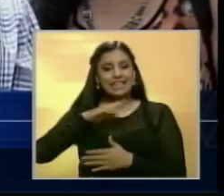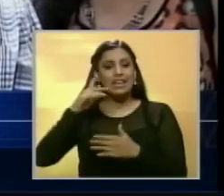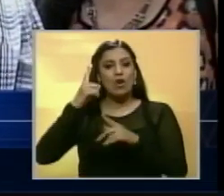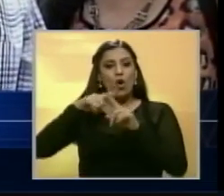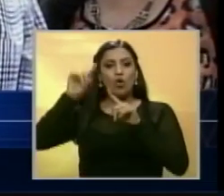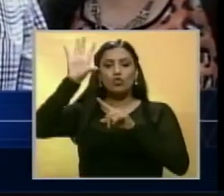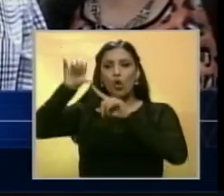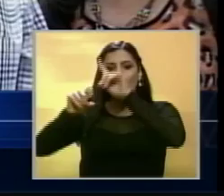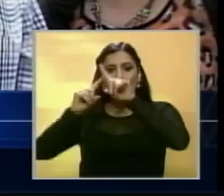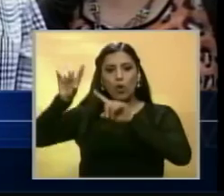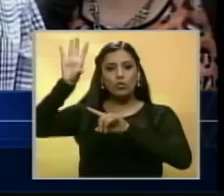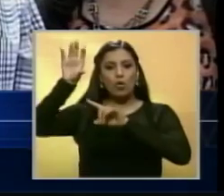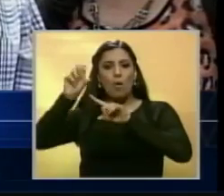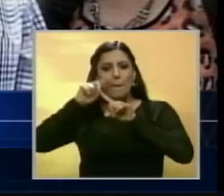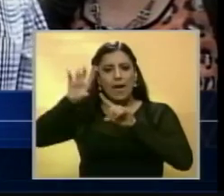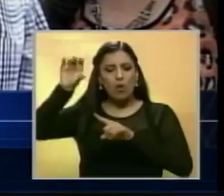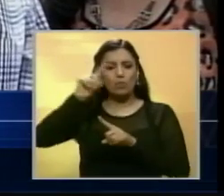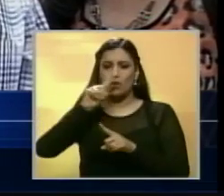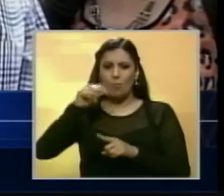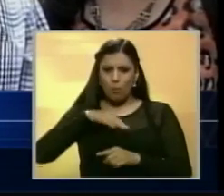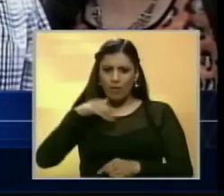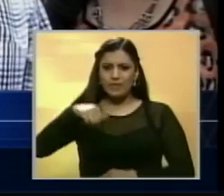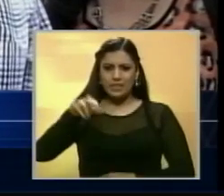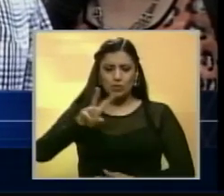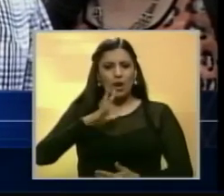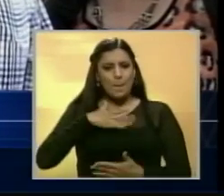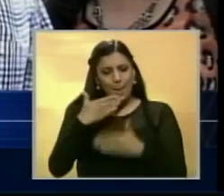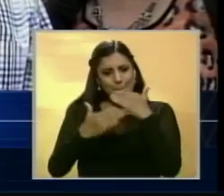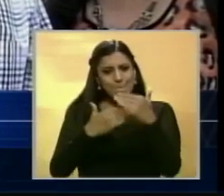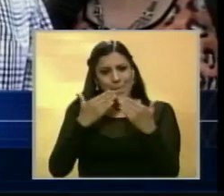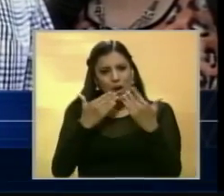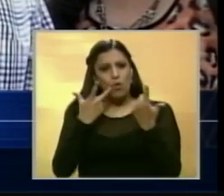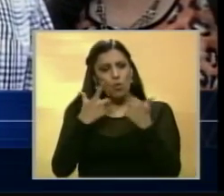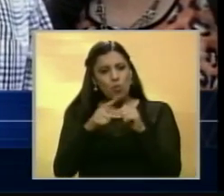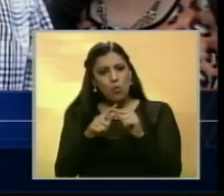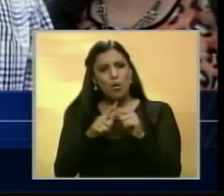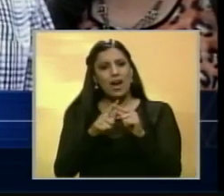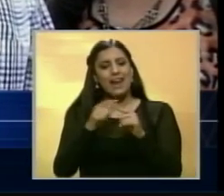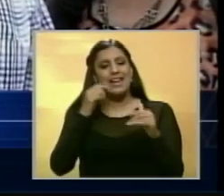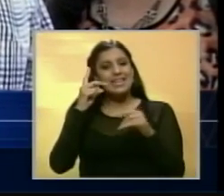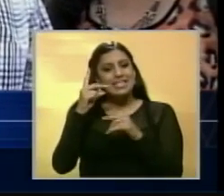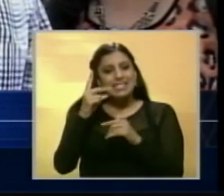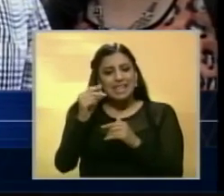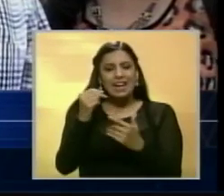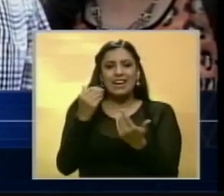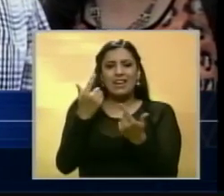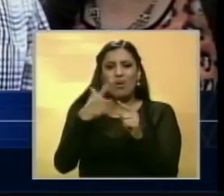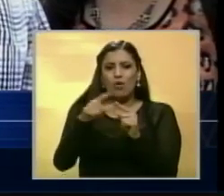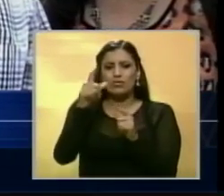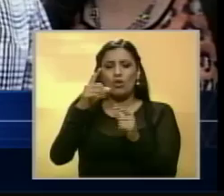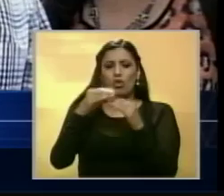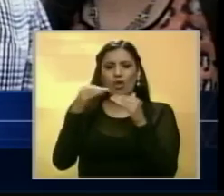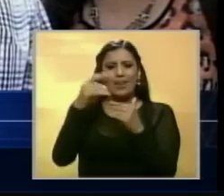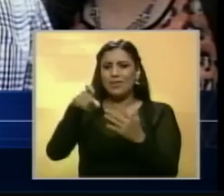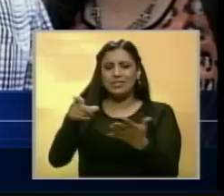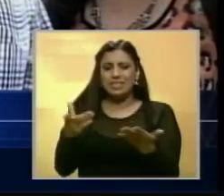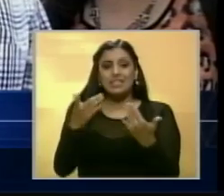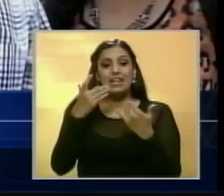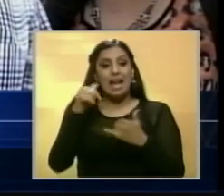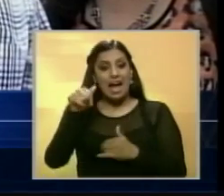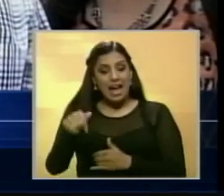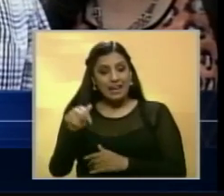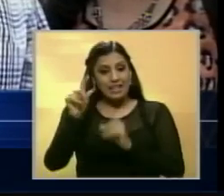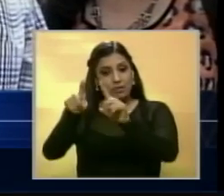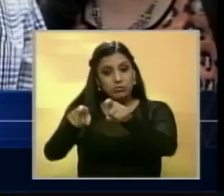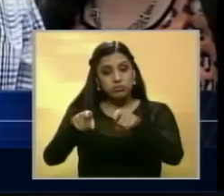del exterior, generando empleo fuera de nuestra frontera y con una salida innecesaria de divisas. En la Facultad